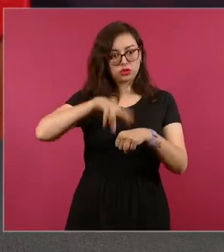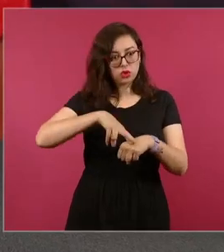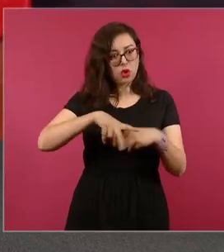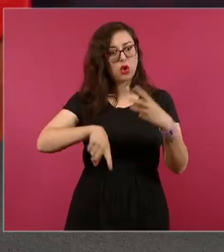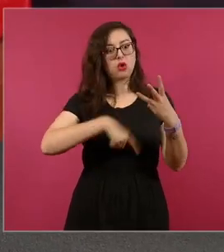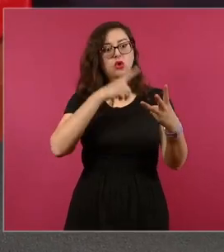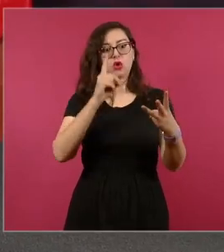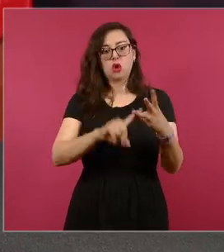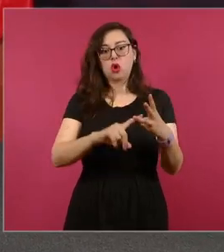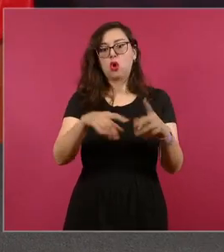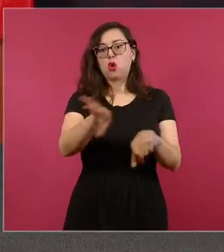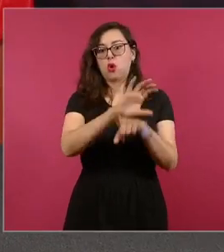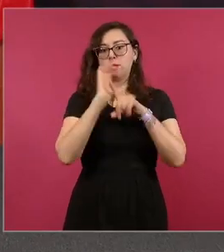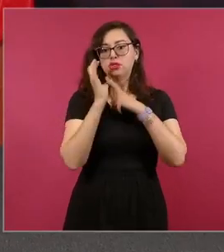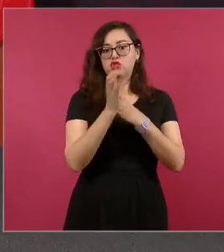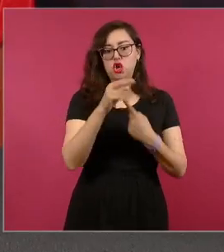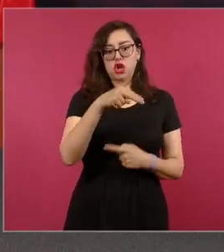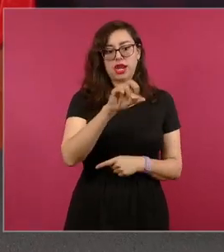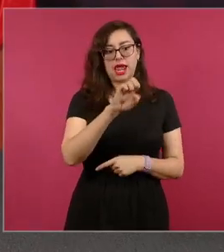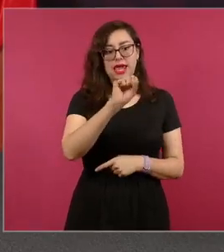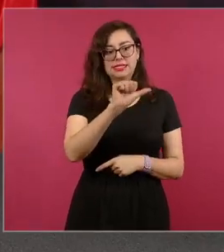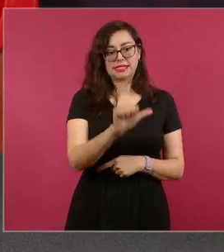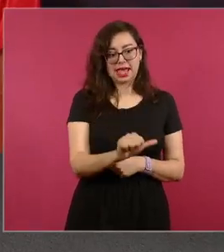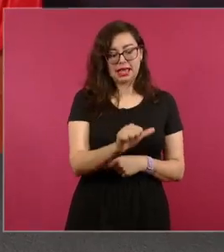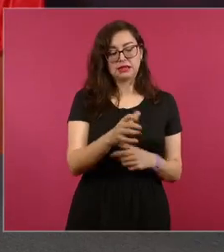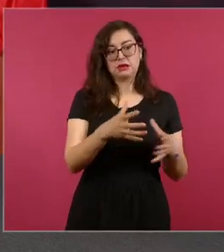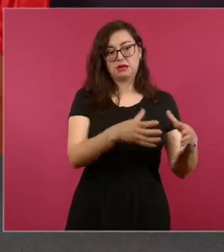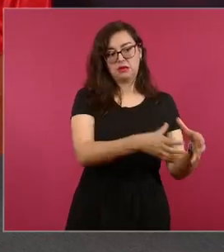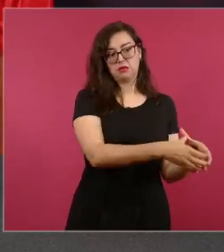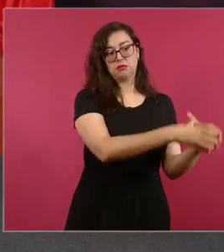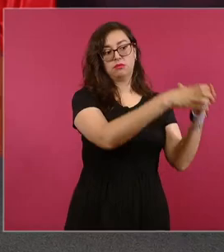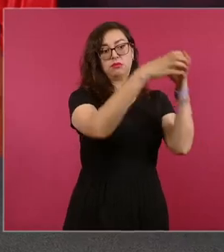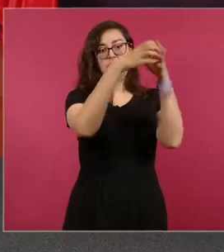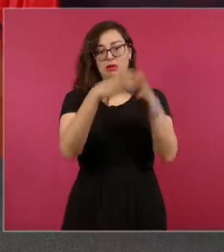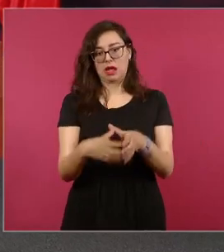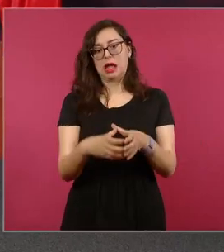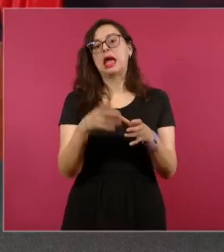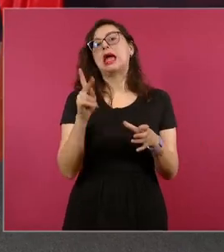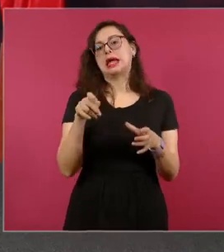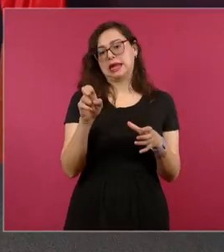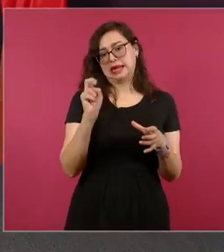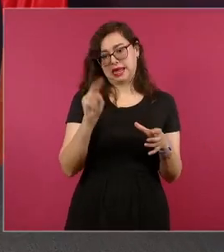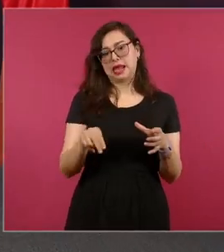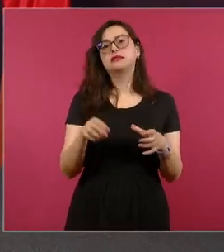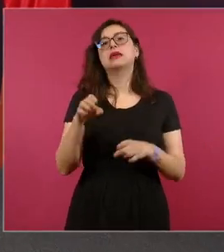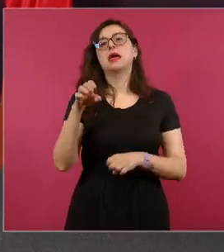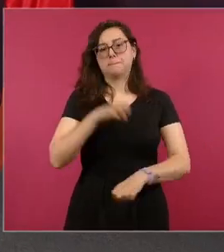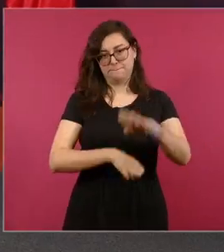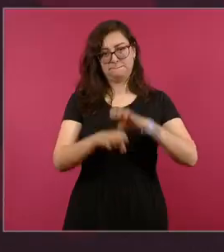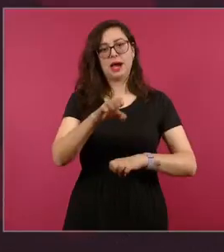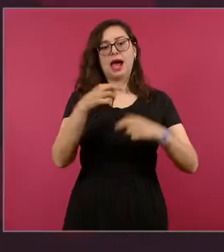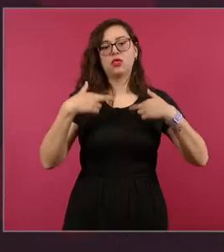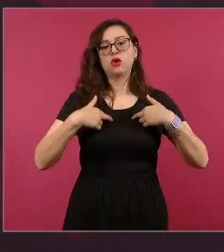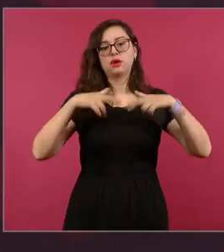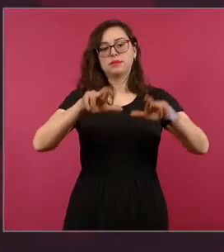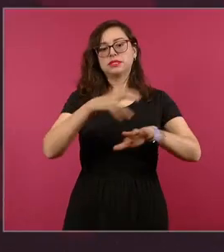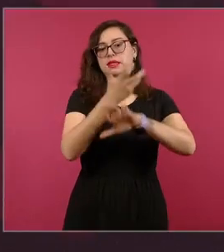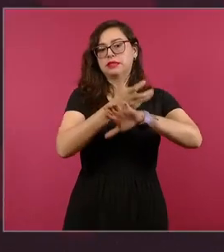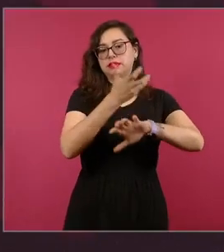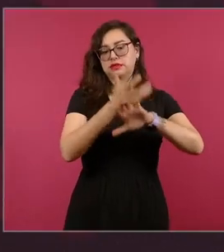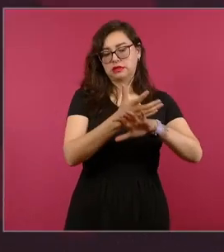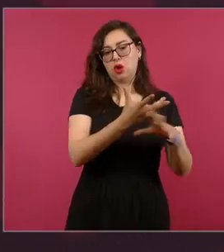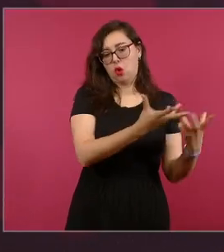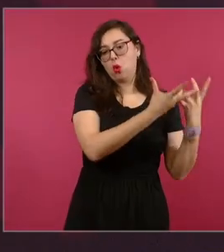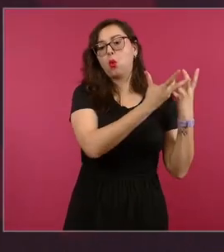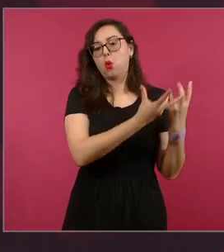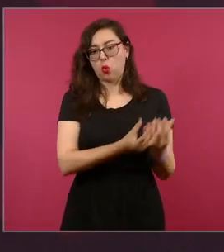la NASA y los va a acompañar Ken Salazar, el embajador de Estados Unidos